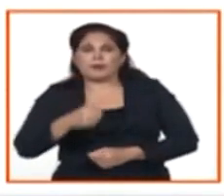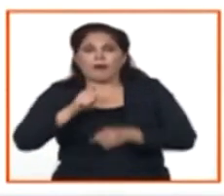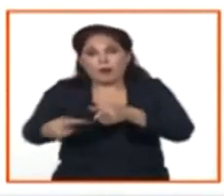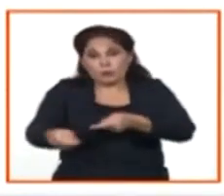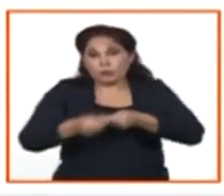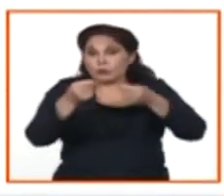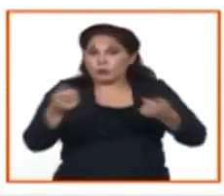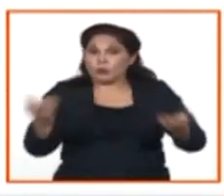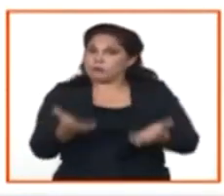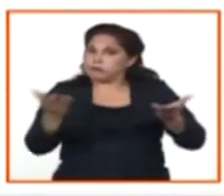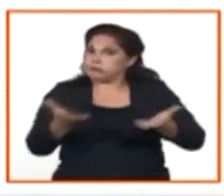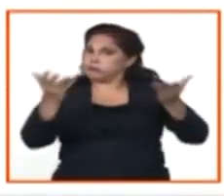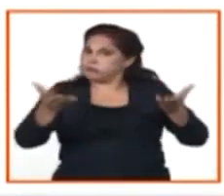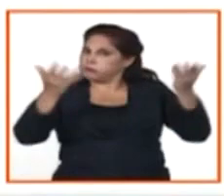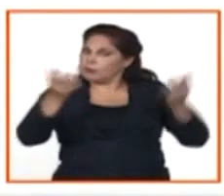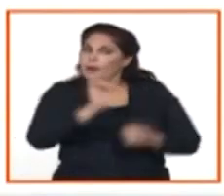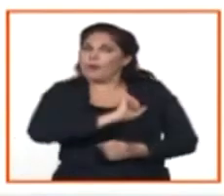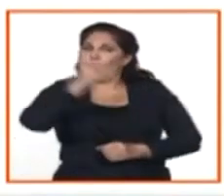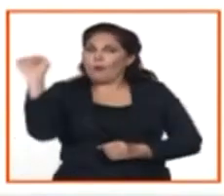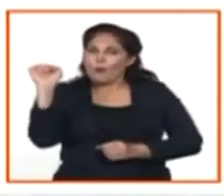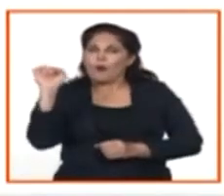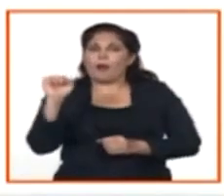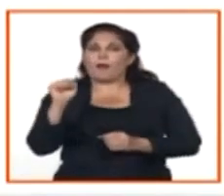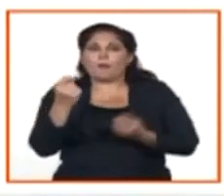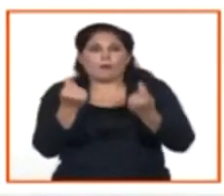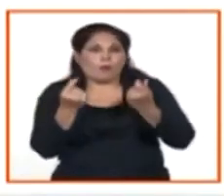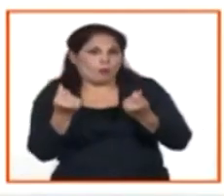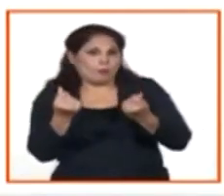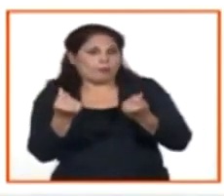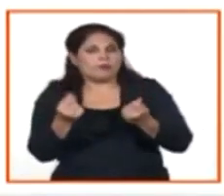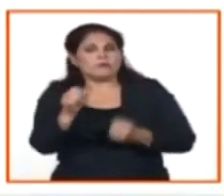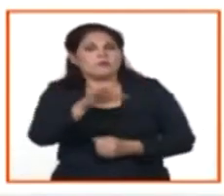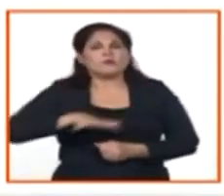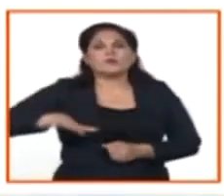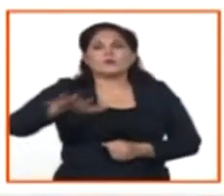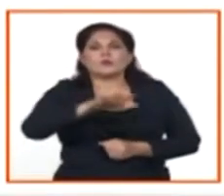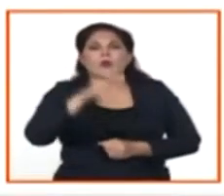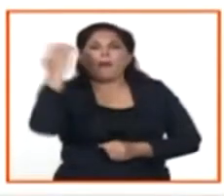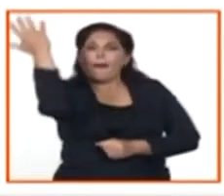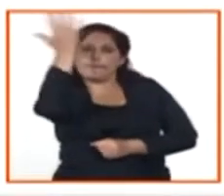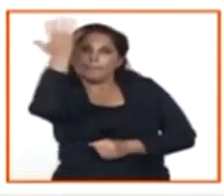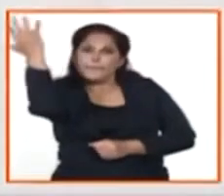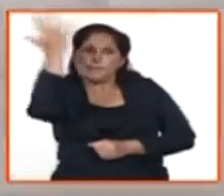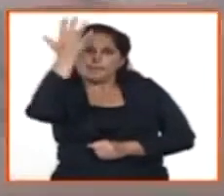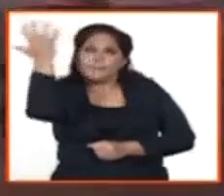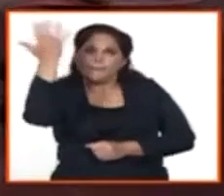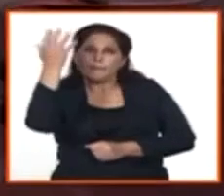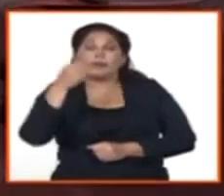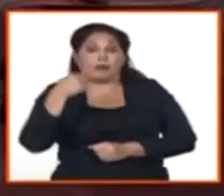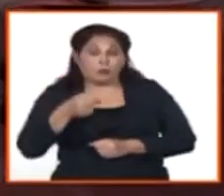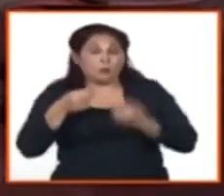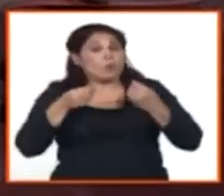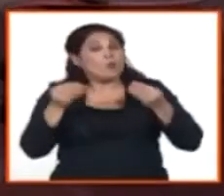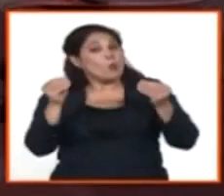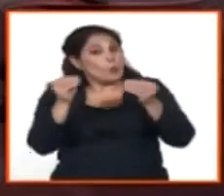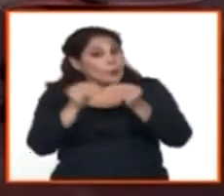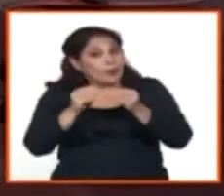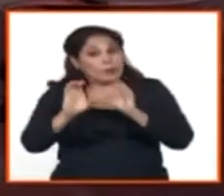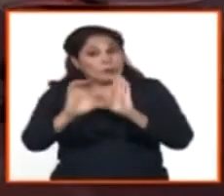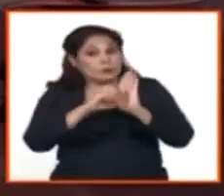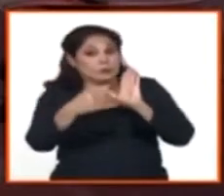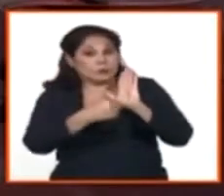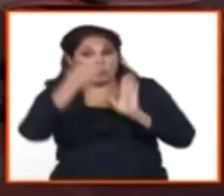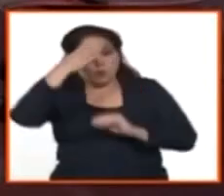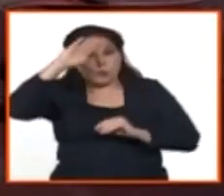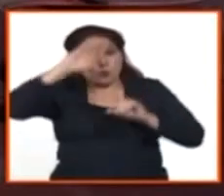sostenible como premisa para alcanzar la sostenibilidad económica, social, ambiental. Y digo que en conjunto con nuestra Constitución de la